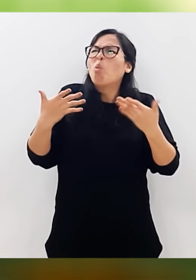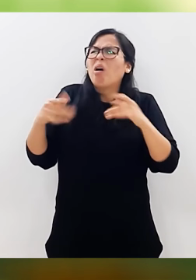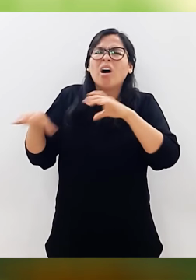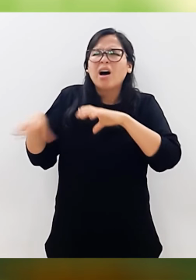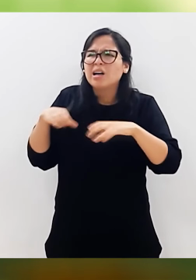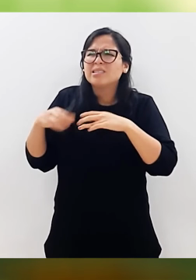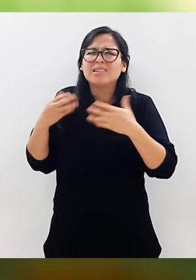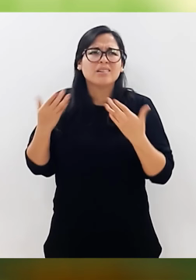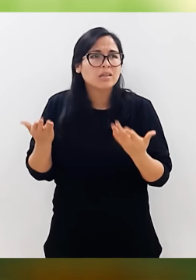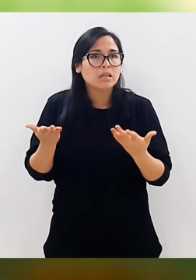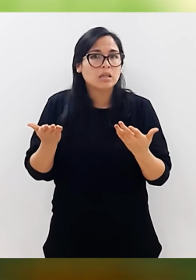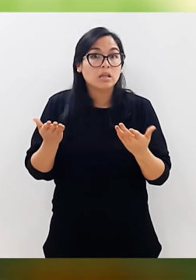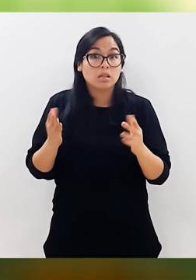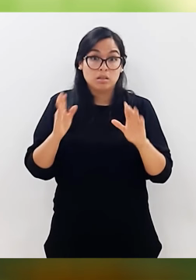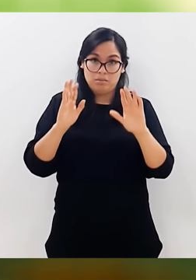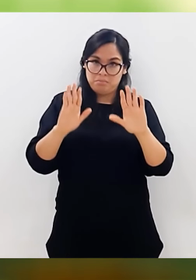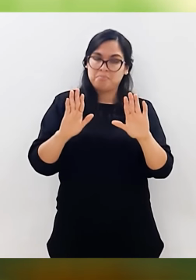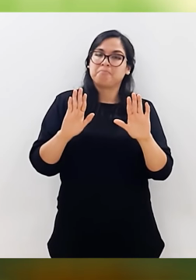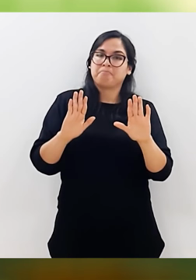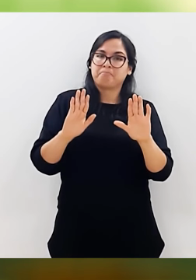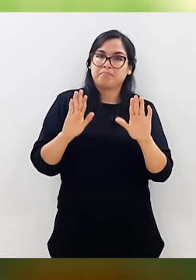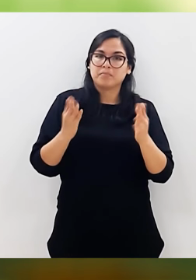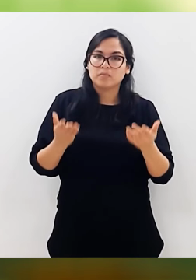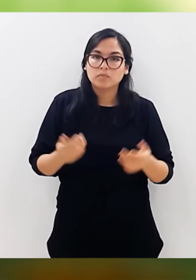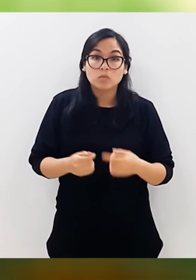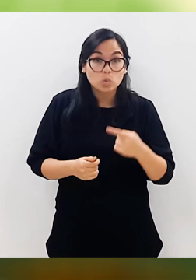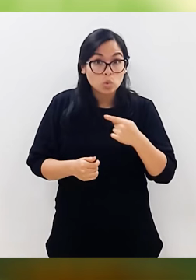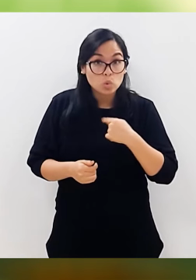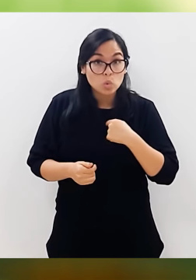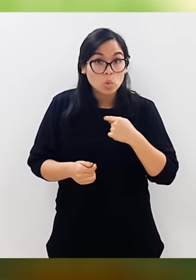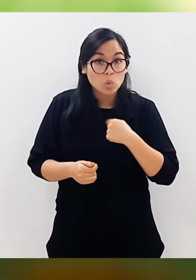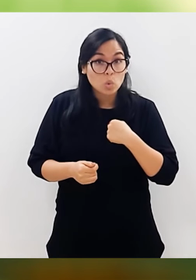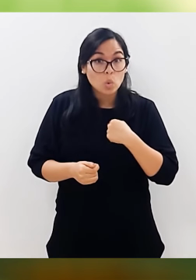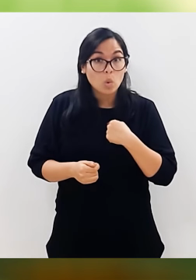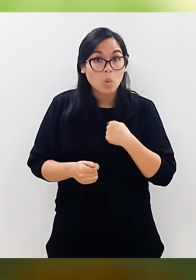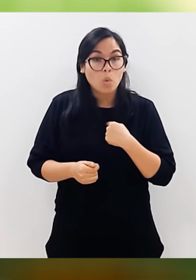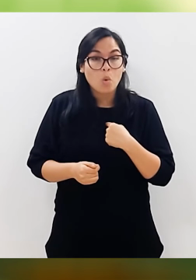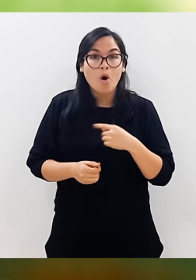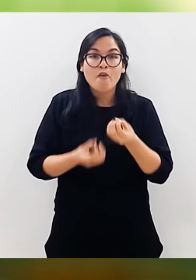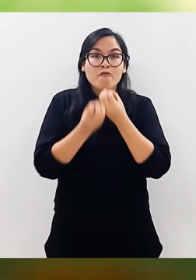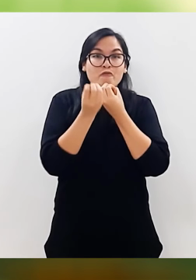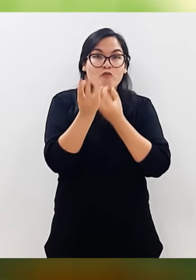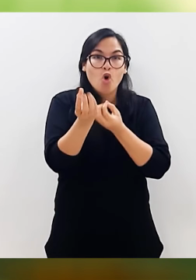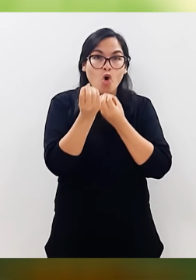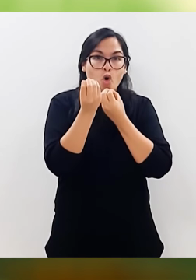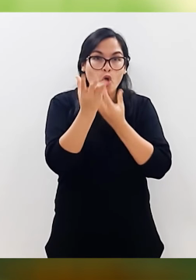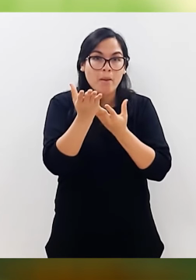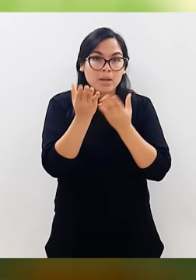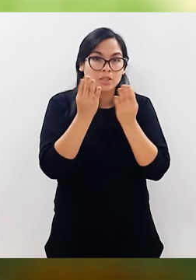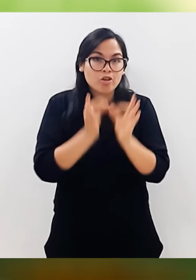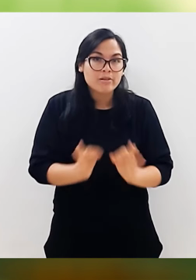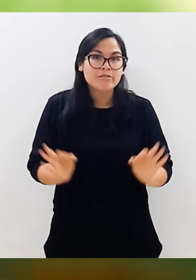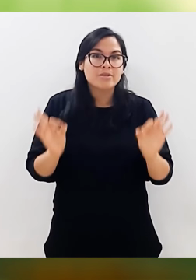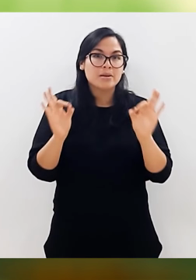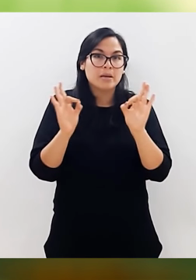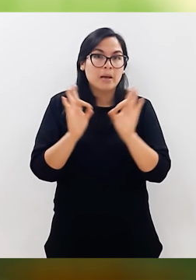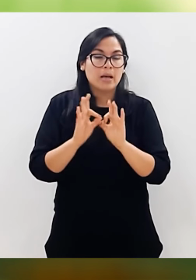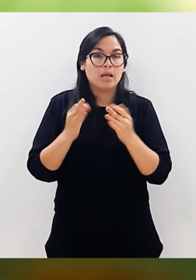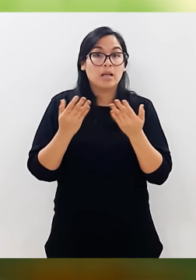lo que podemos hacer, cierto? Bien, yo les tengo una información